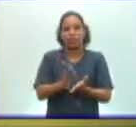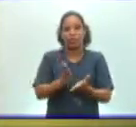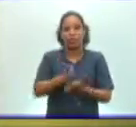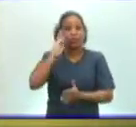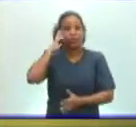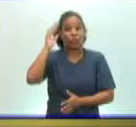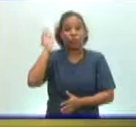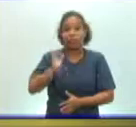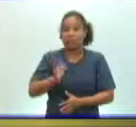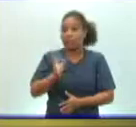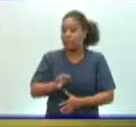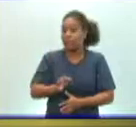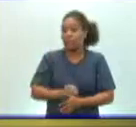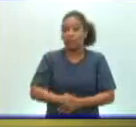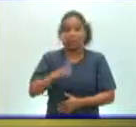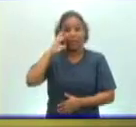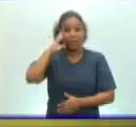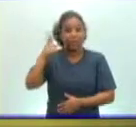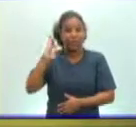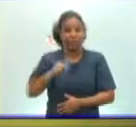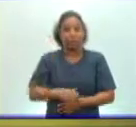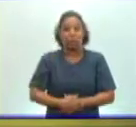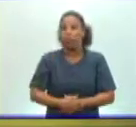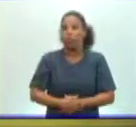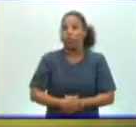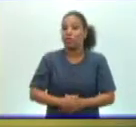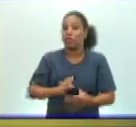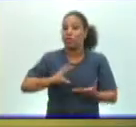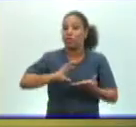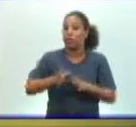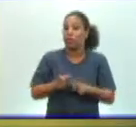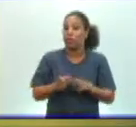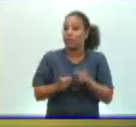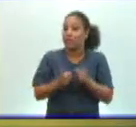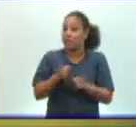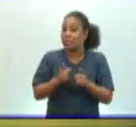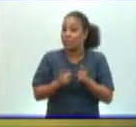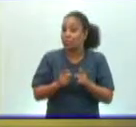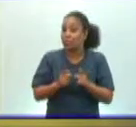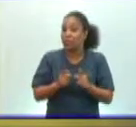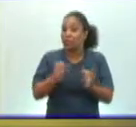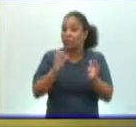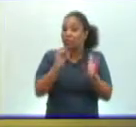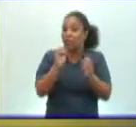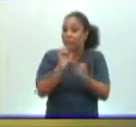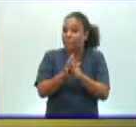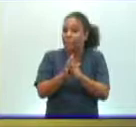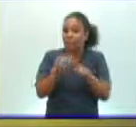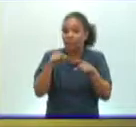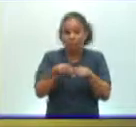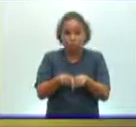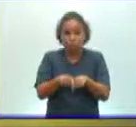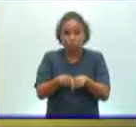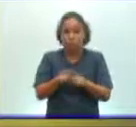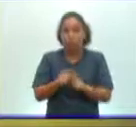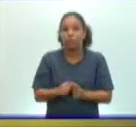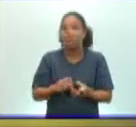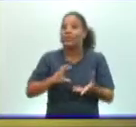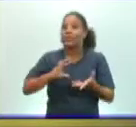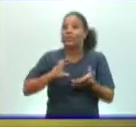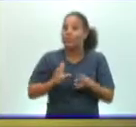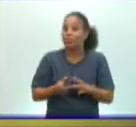que hay que tener en cuenta que se formen segmentos de origen común. Rectificamos. Que se